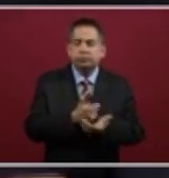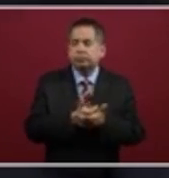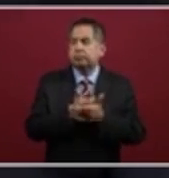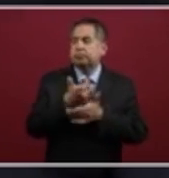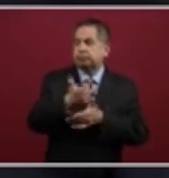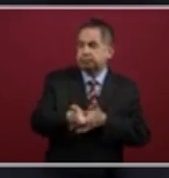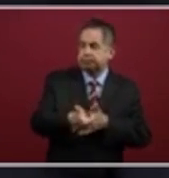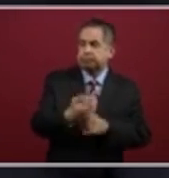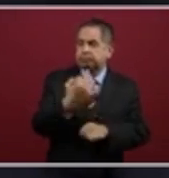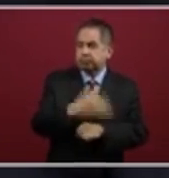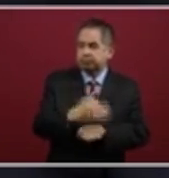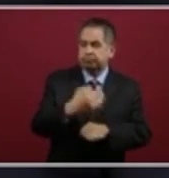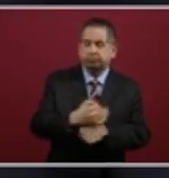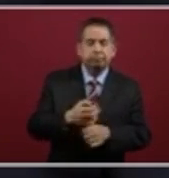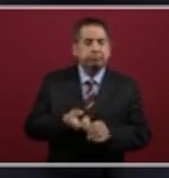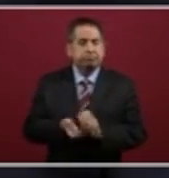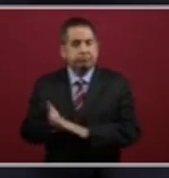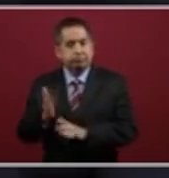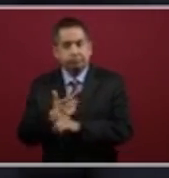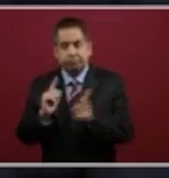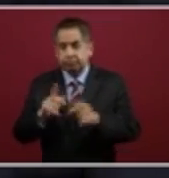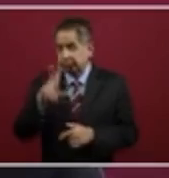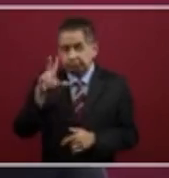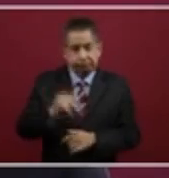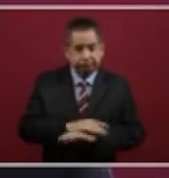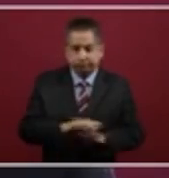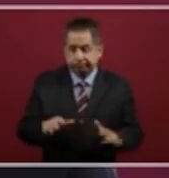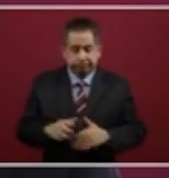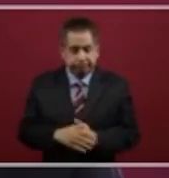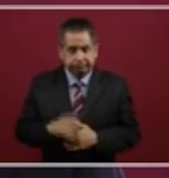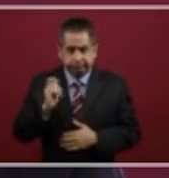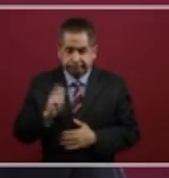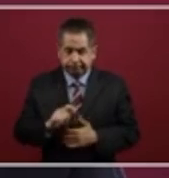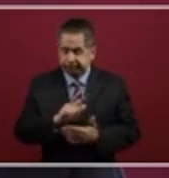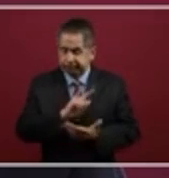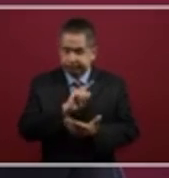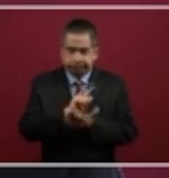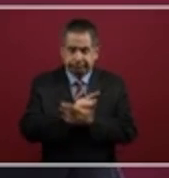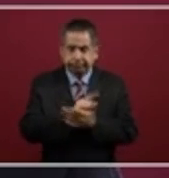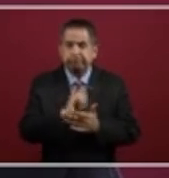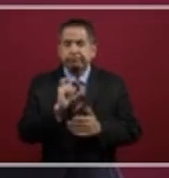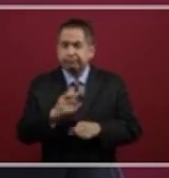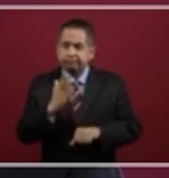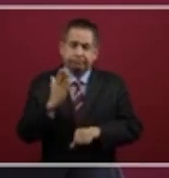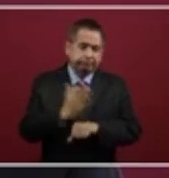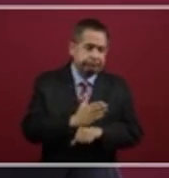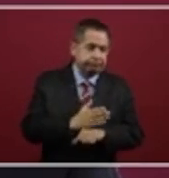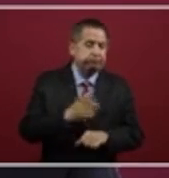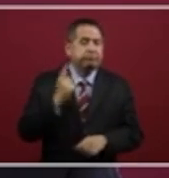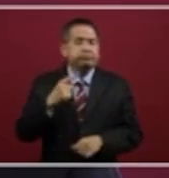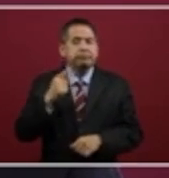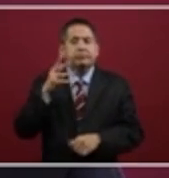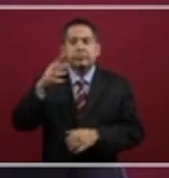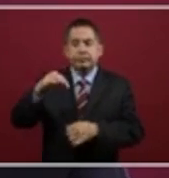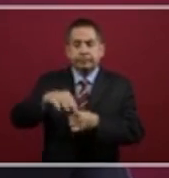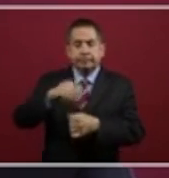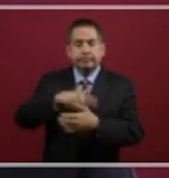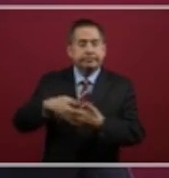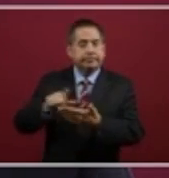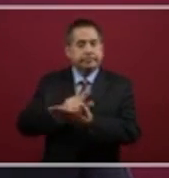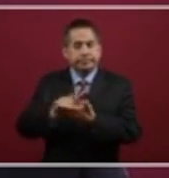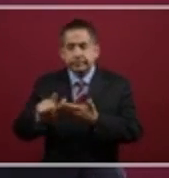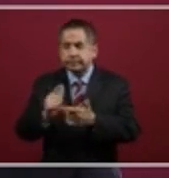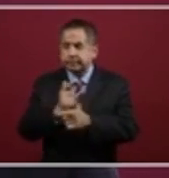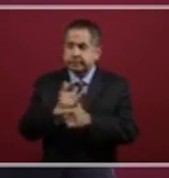porque el propósito es que las elecciones sean libres, sean limpias, que